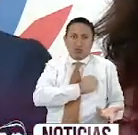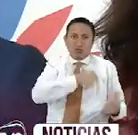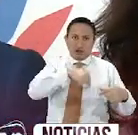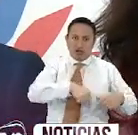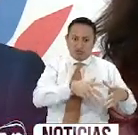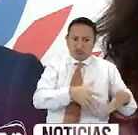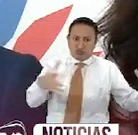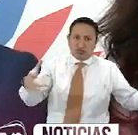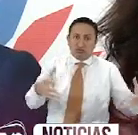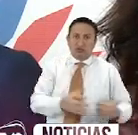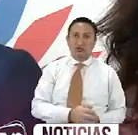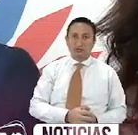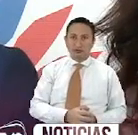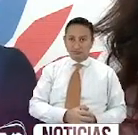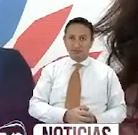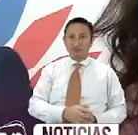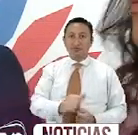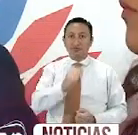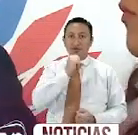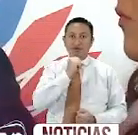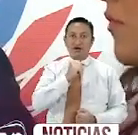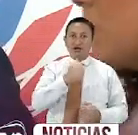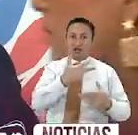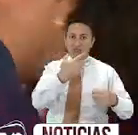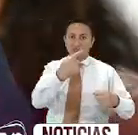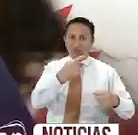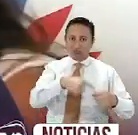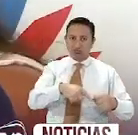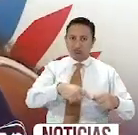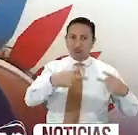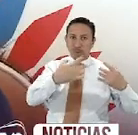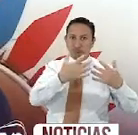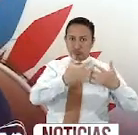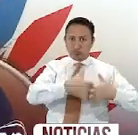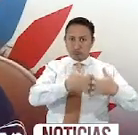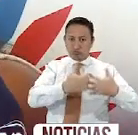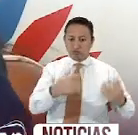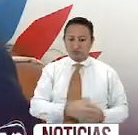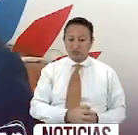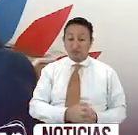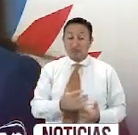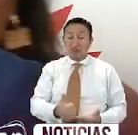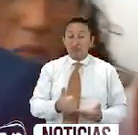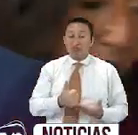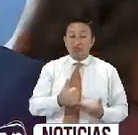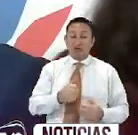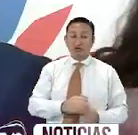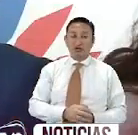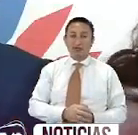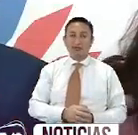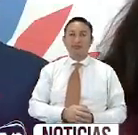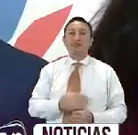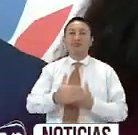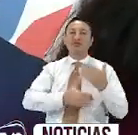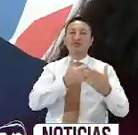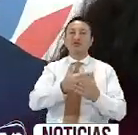que todavía no lo hemos explotado suficientemente y que pudiera significar más bien una competencia desleal para la producción